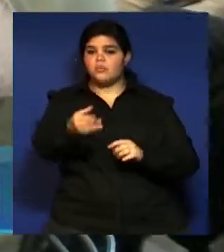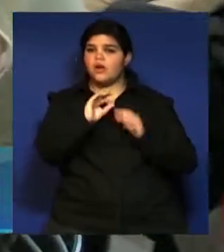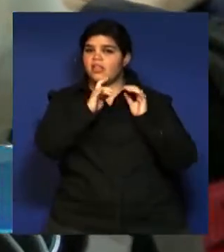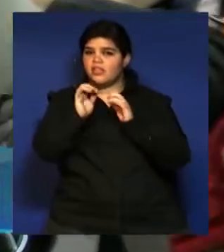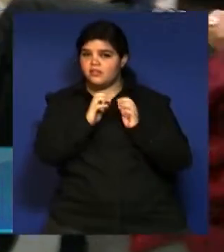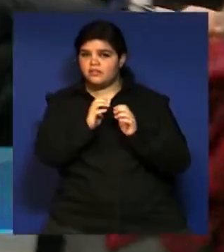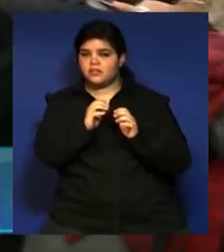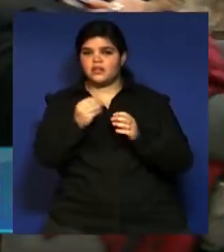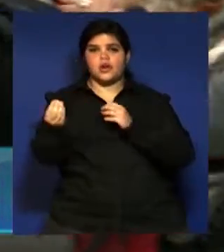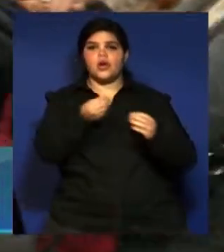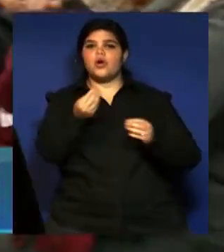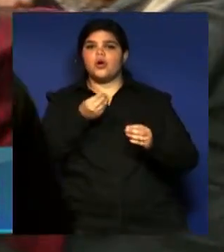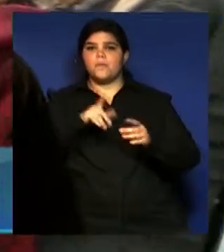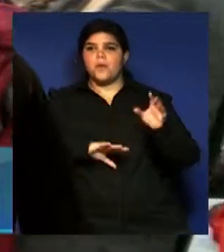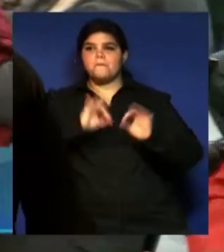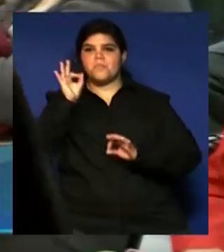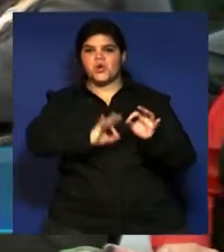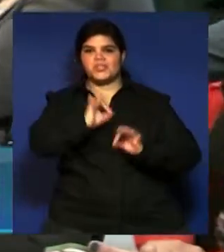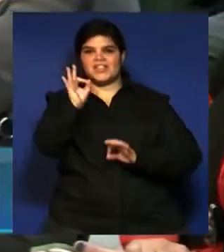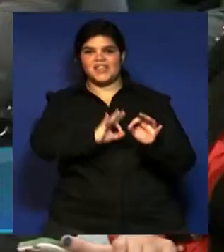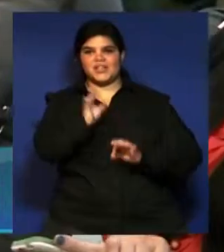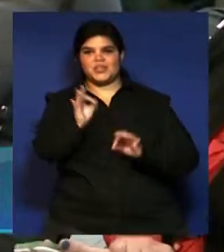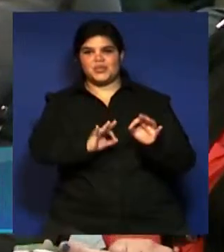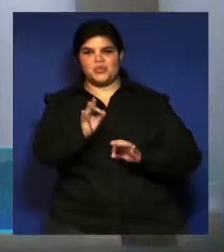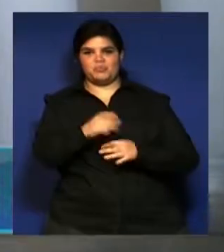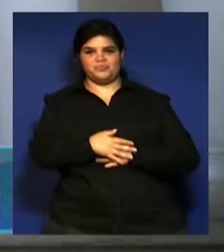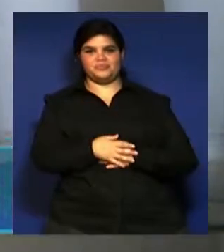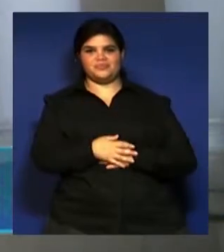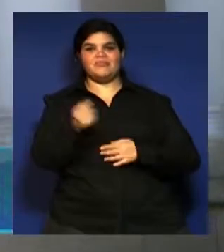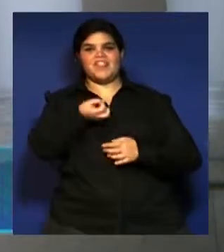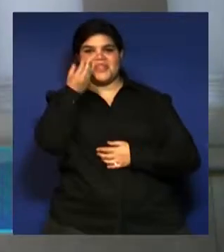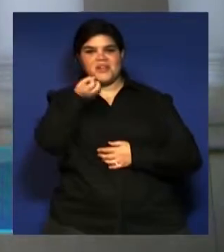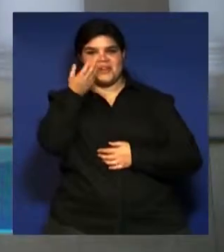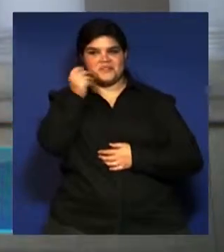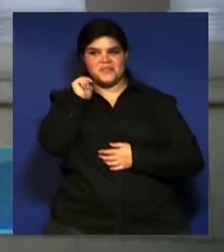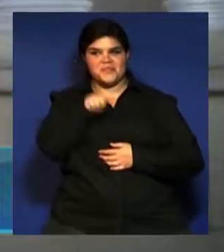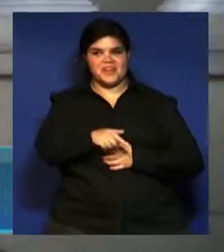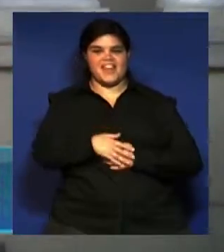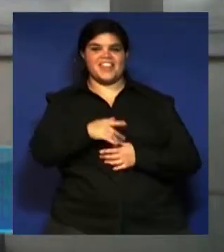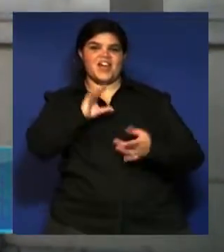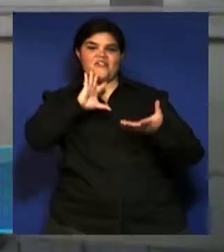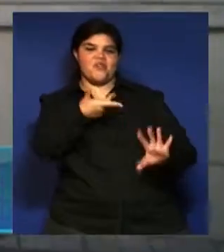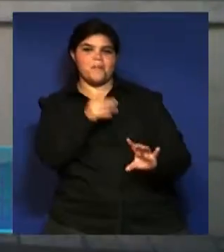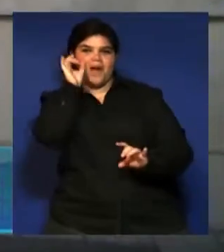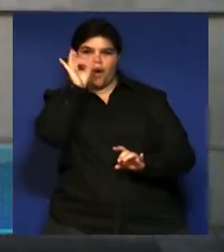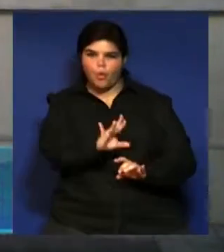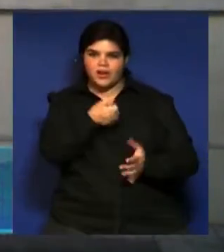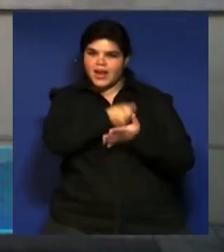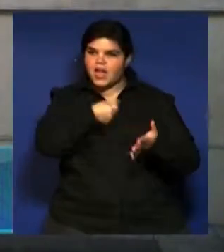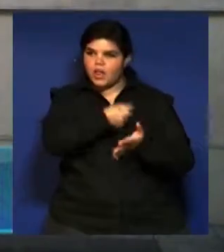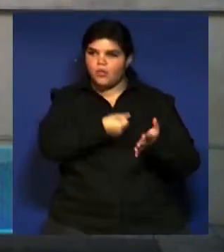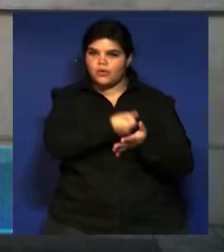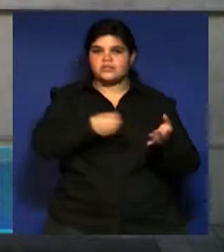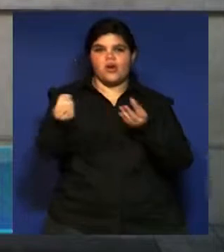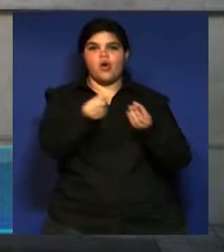cuál es el alcance de los proyectos, si solo van a regular declaraciones juradas como única herramienta de lucha, o van a ir un poco más allá y van a